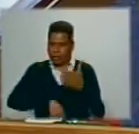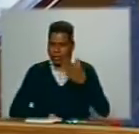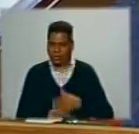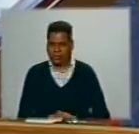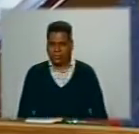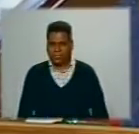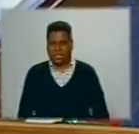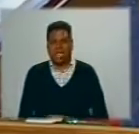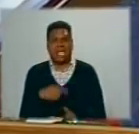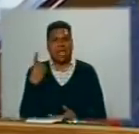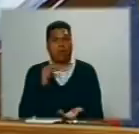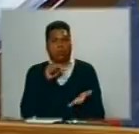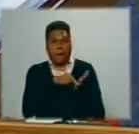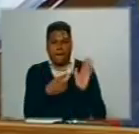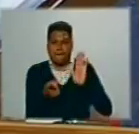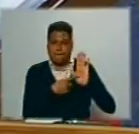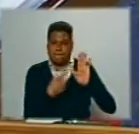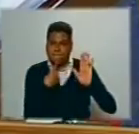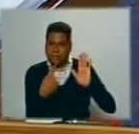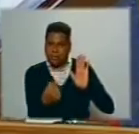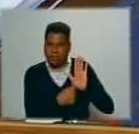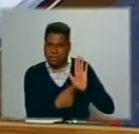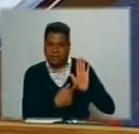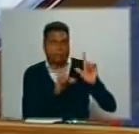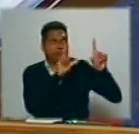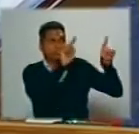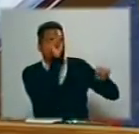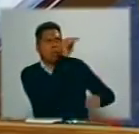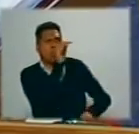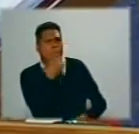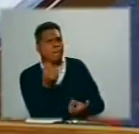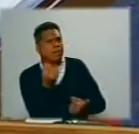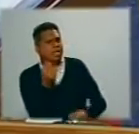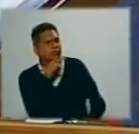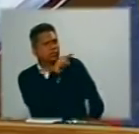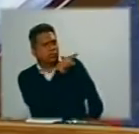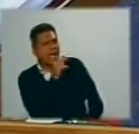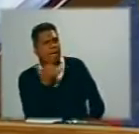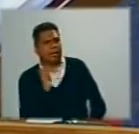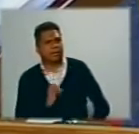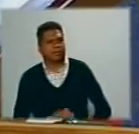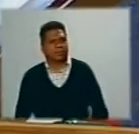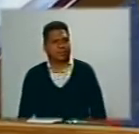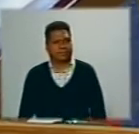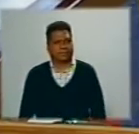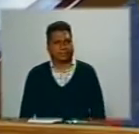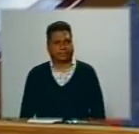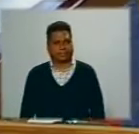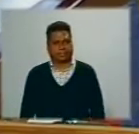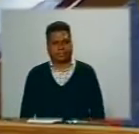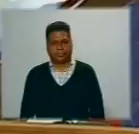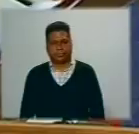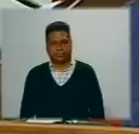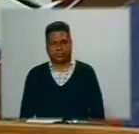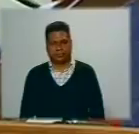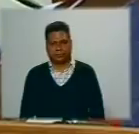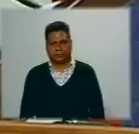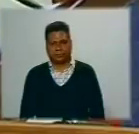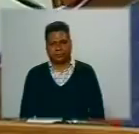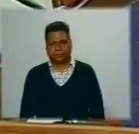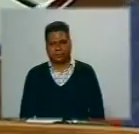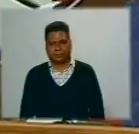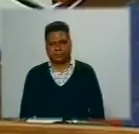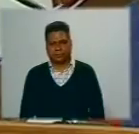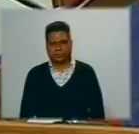se publicita. Se presumirá la existencia de productos por el solo hecho de anunciarse en vidrerías o estantes de